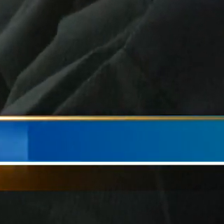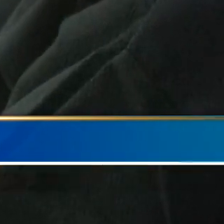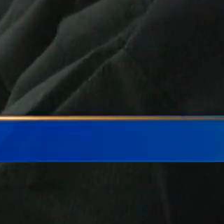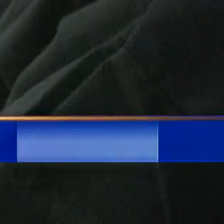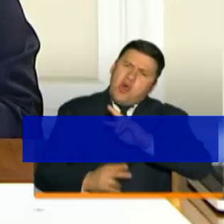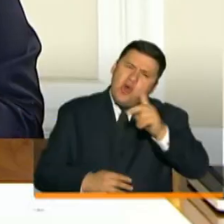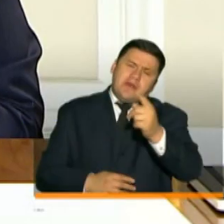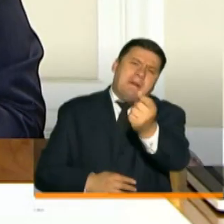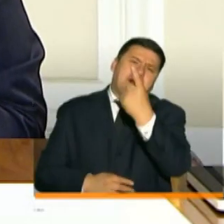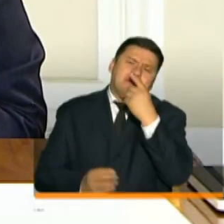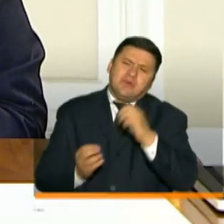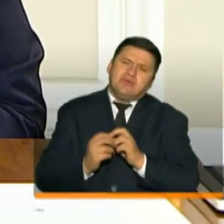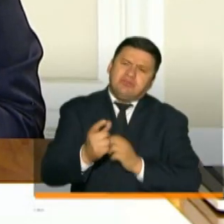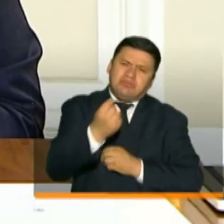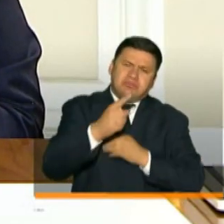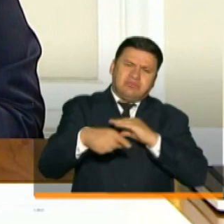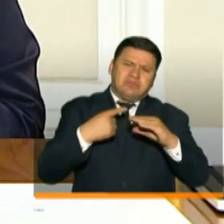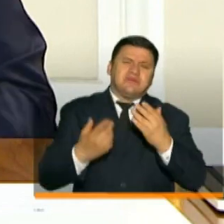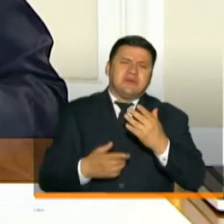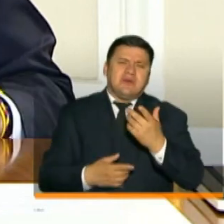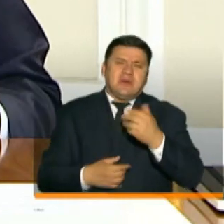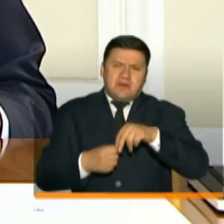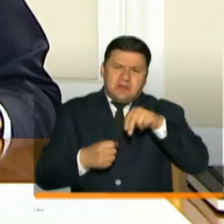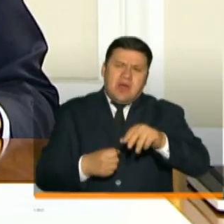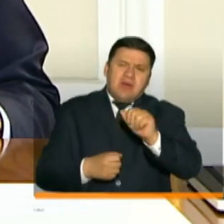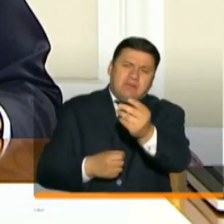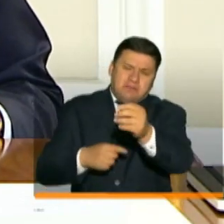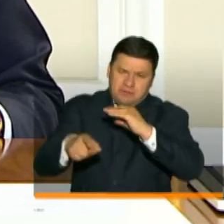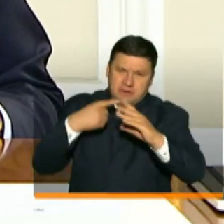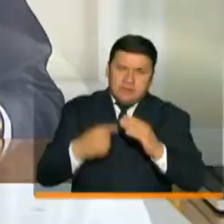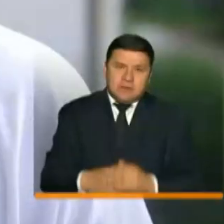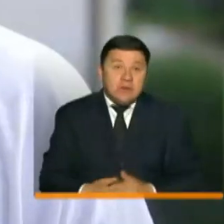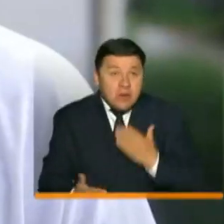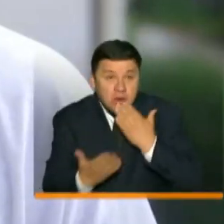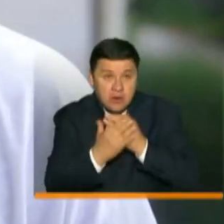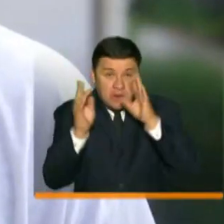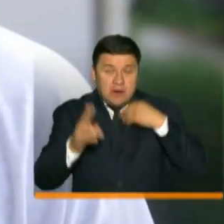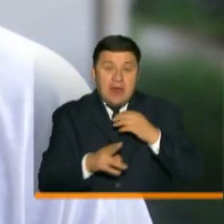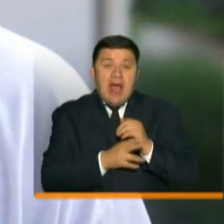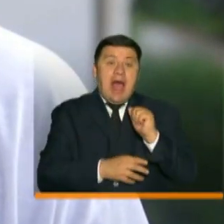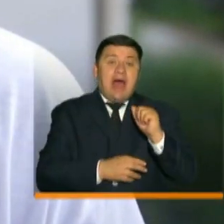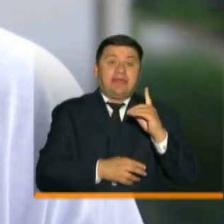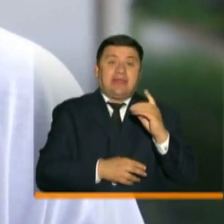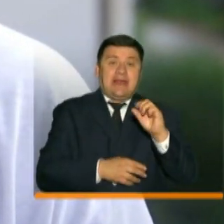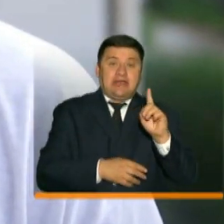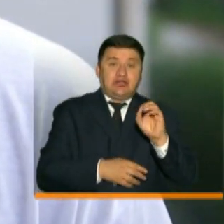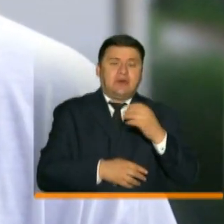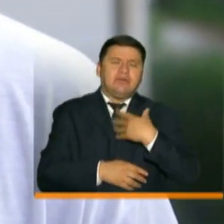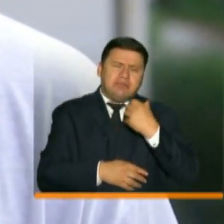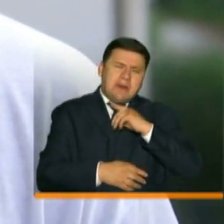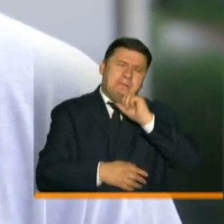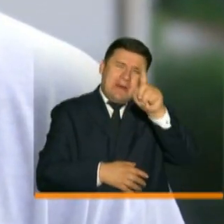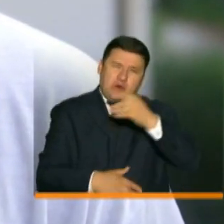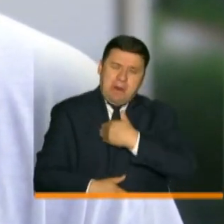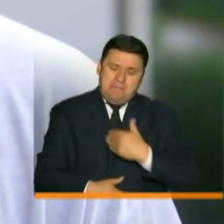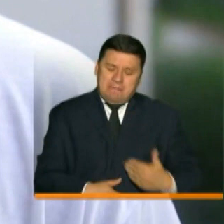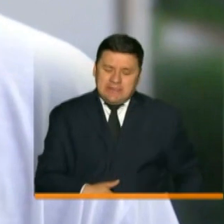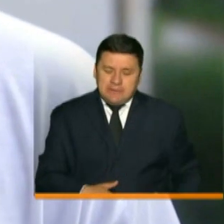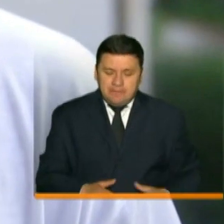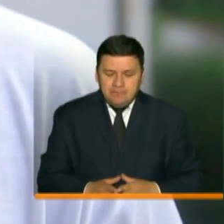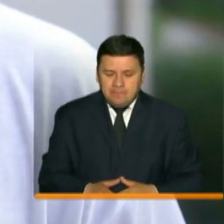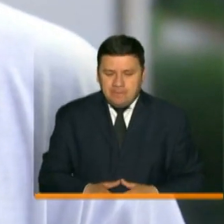de prevención y acción una pregunta que aún muchos colombianos se hacen. Mi nombre es Anderson, me gustaría hacerle una pregunta al señor